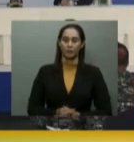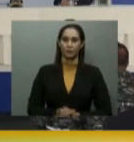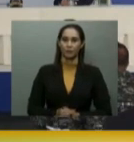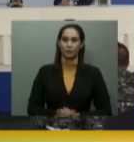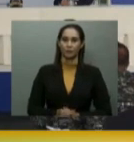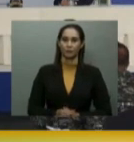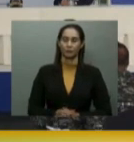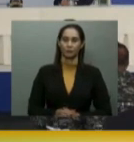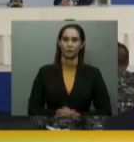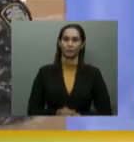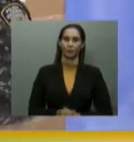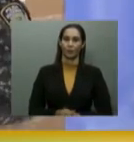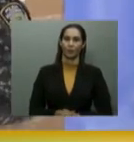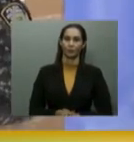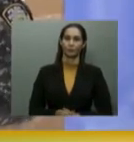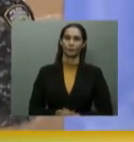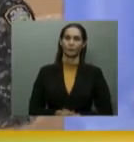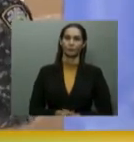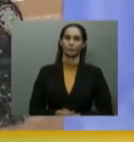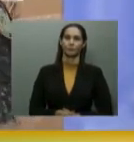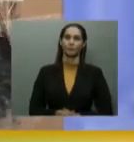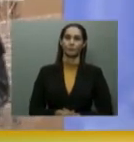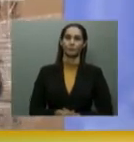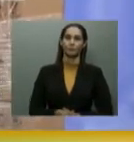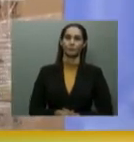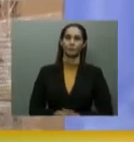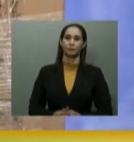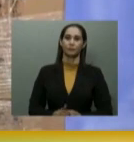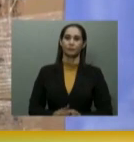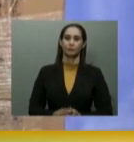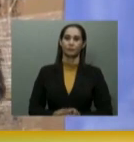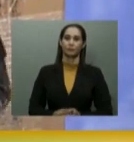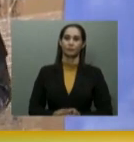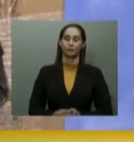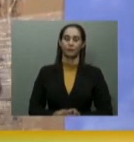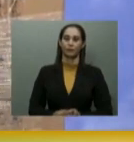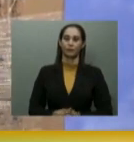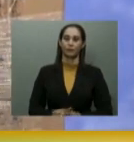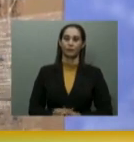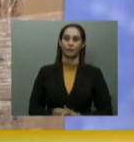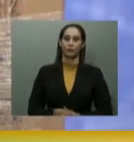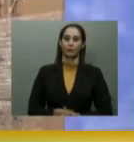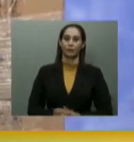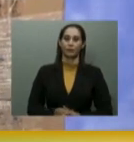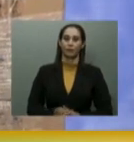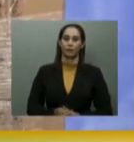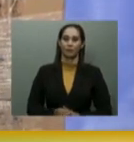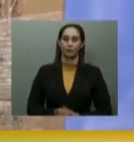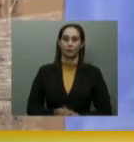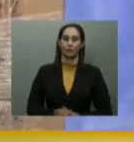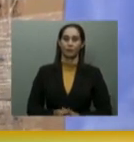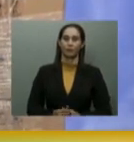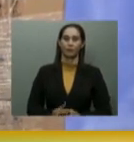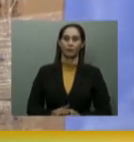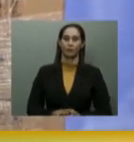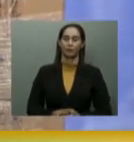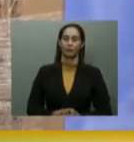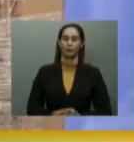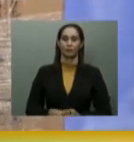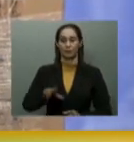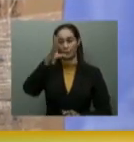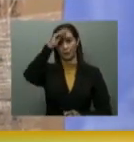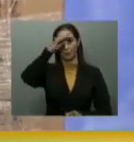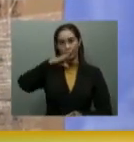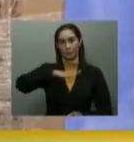términos de la sociedad debe andar por los 15 un 20 por ciento no me era llamado objeto que lo que hacen con la cámara que lo que